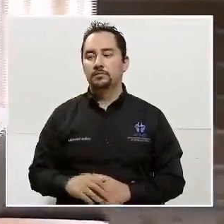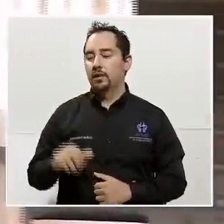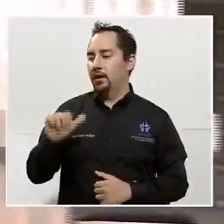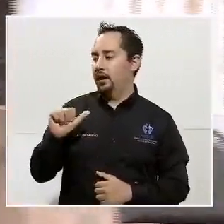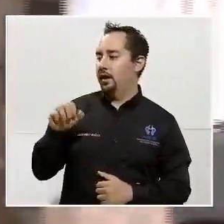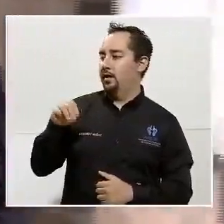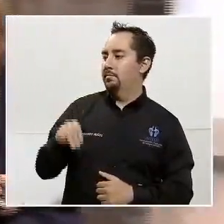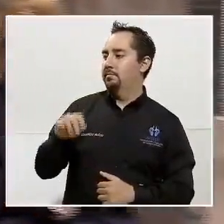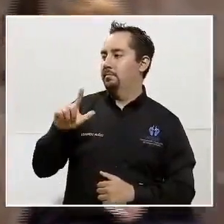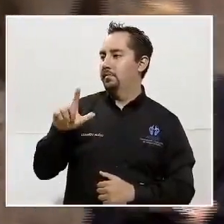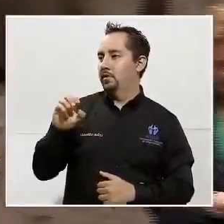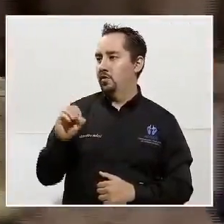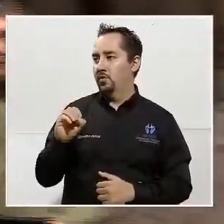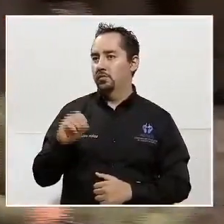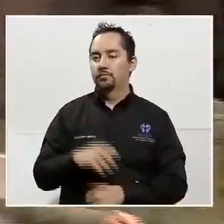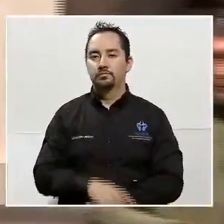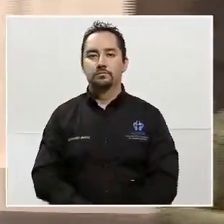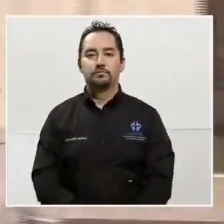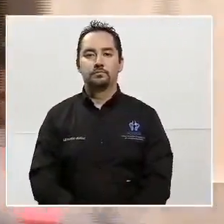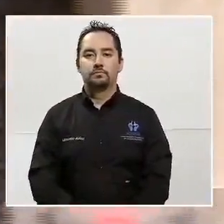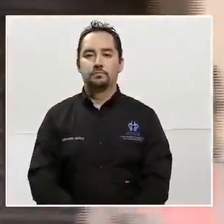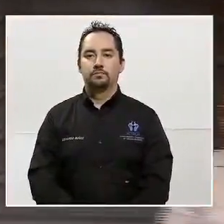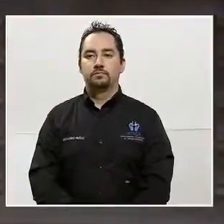licenciado Andrés Manuel López Obrador.